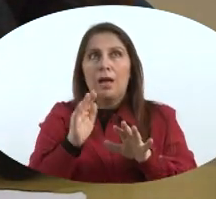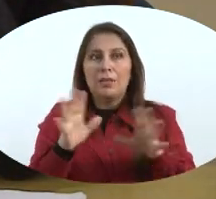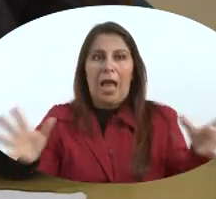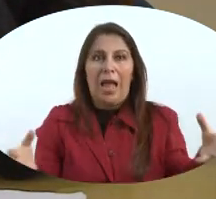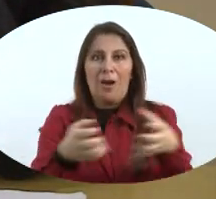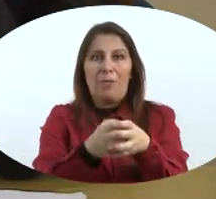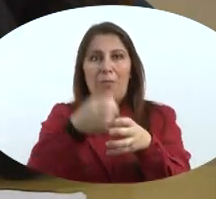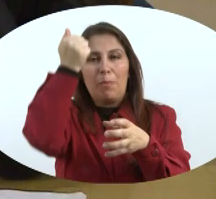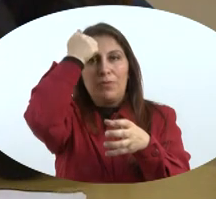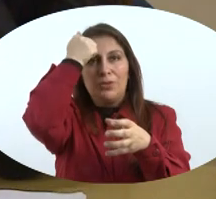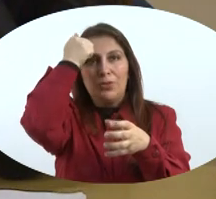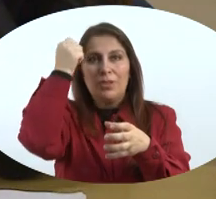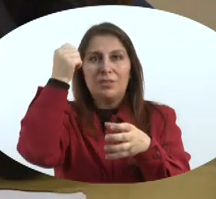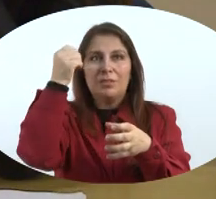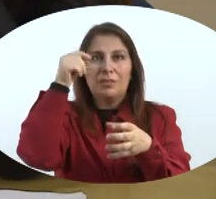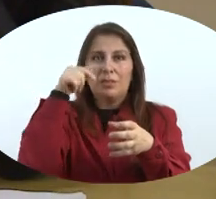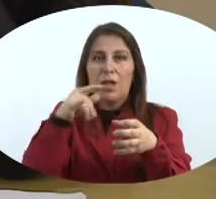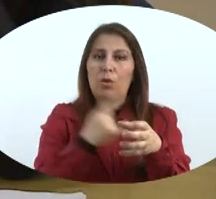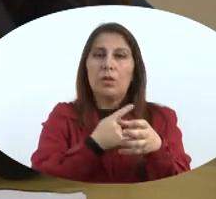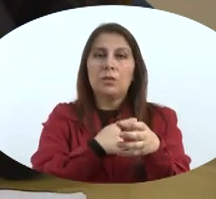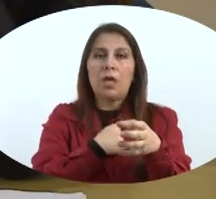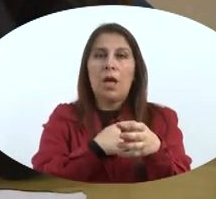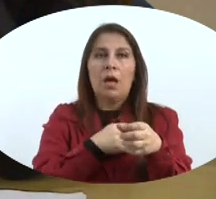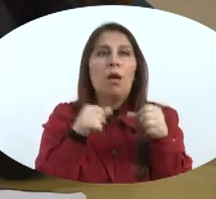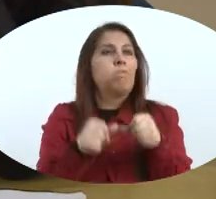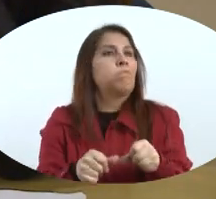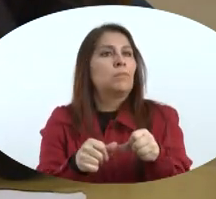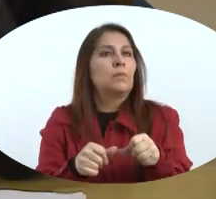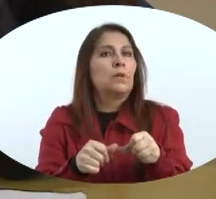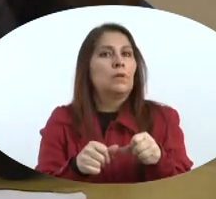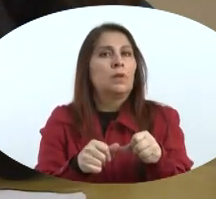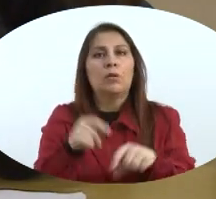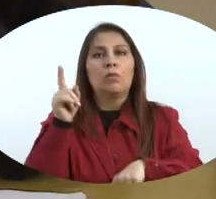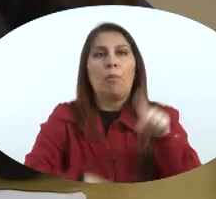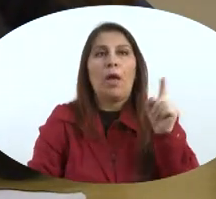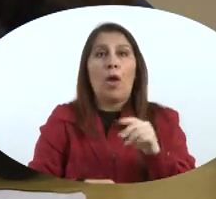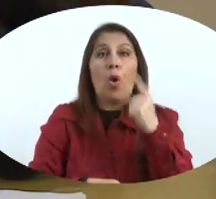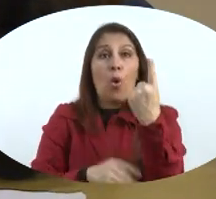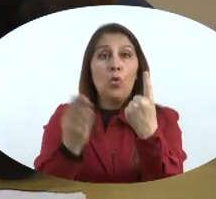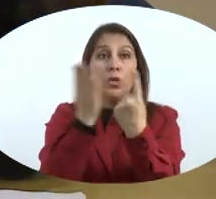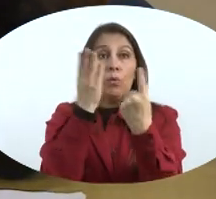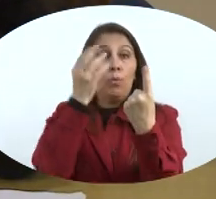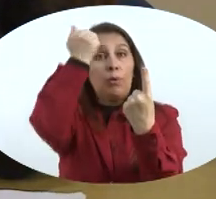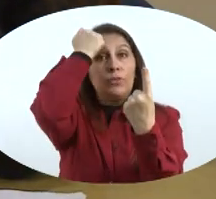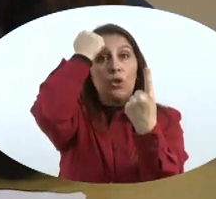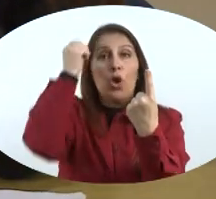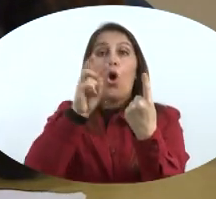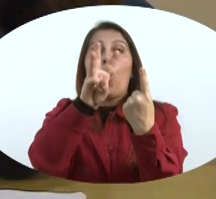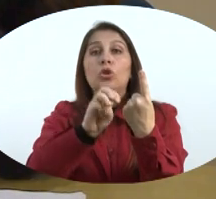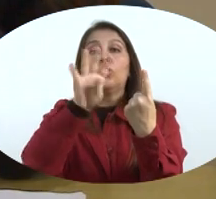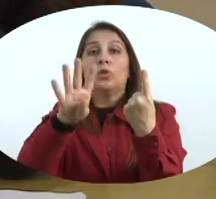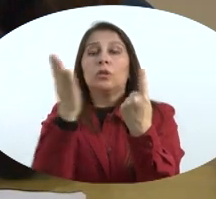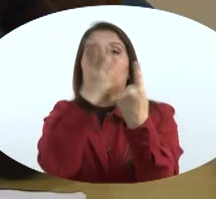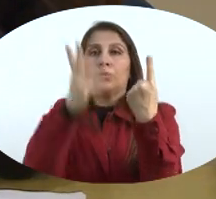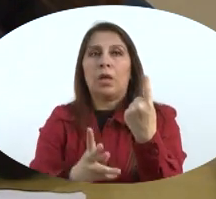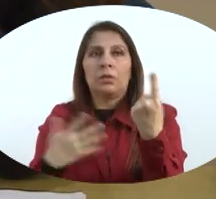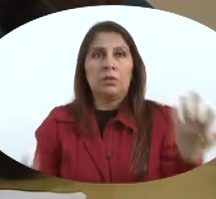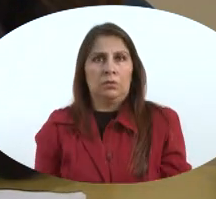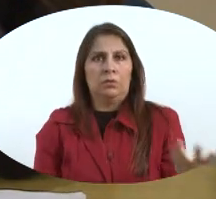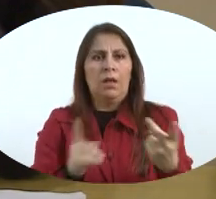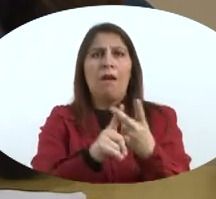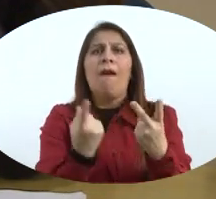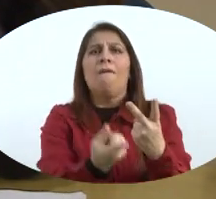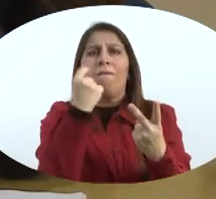universidad pedagógica no podemos seguir promoviendo que un profesor tenga que atender 84 personas no podemos seguir promoviendo que no haya